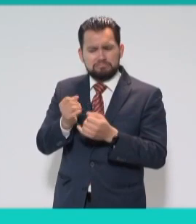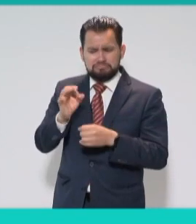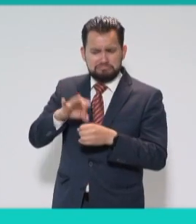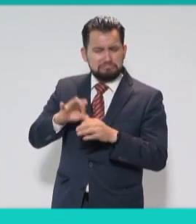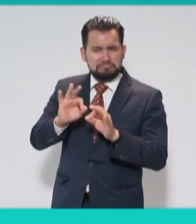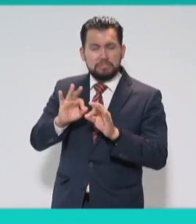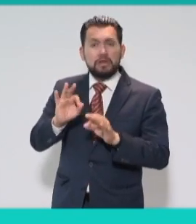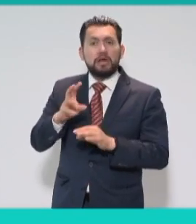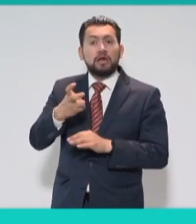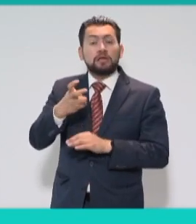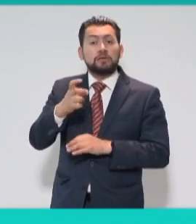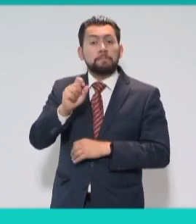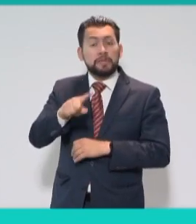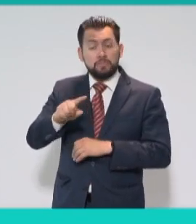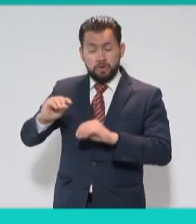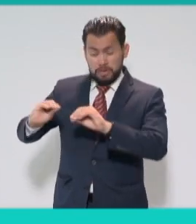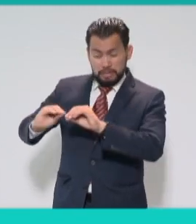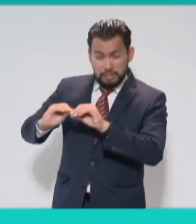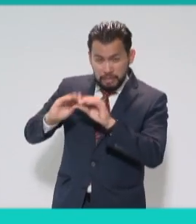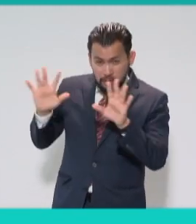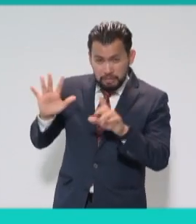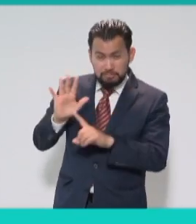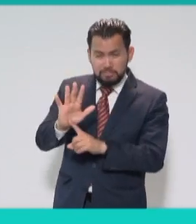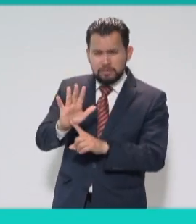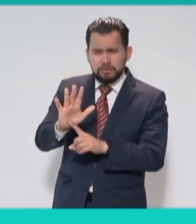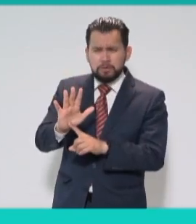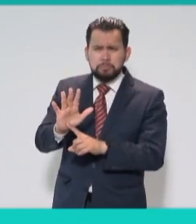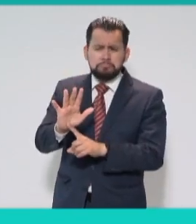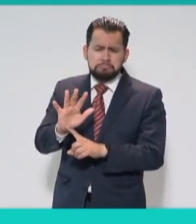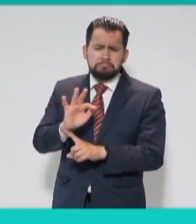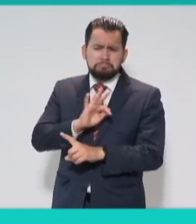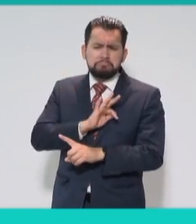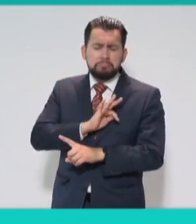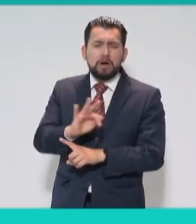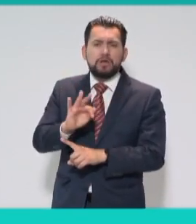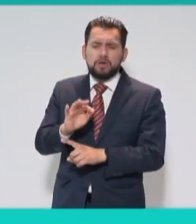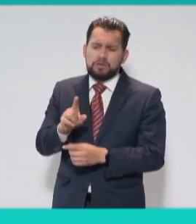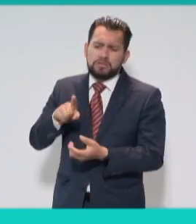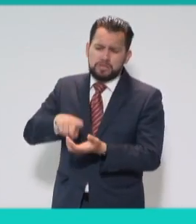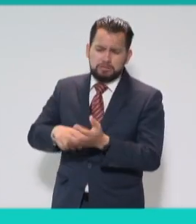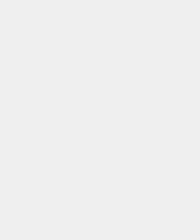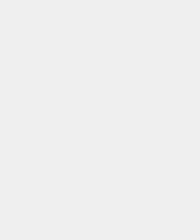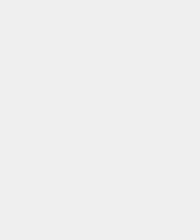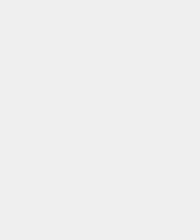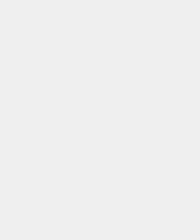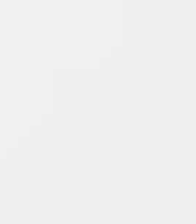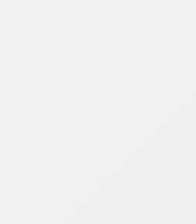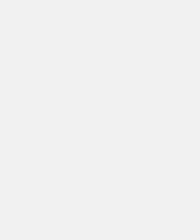otro lado, la transparencia solo tiene sentido en los sistemas democráticos.